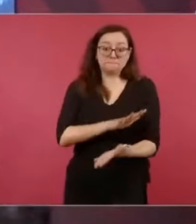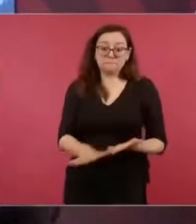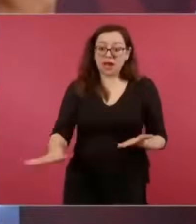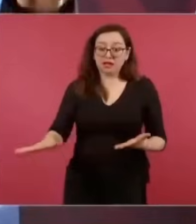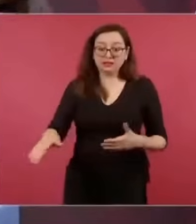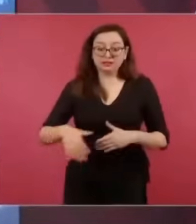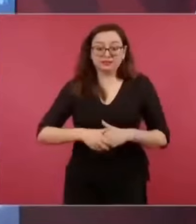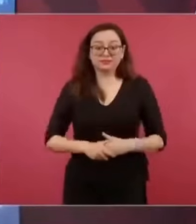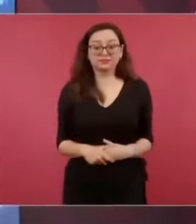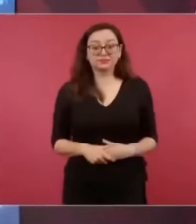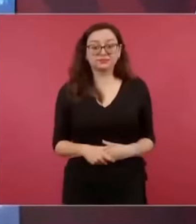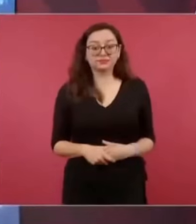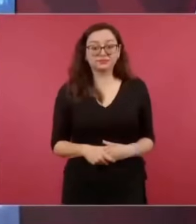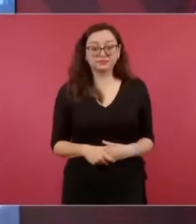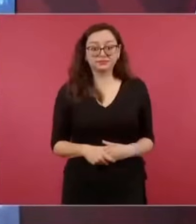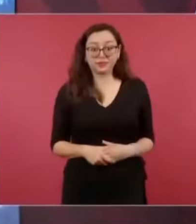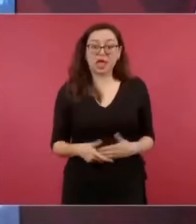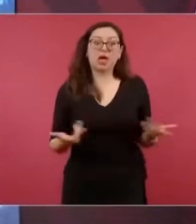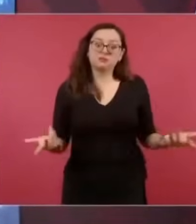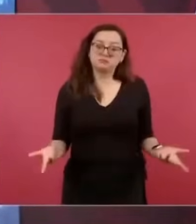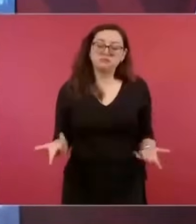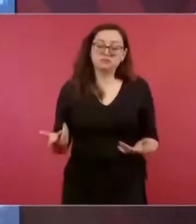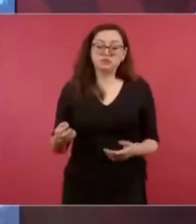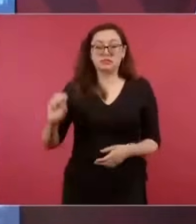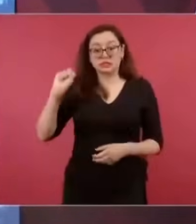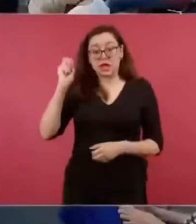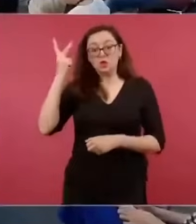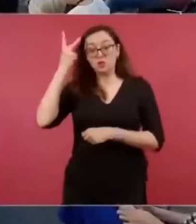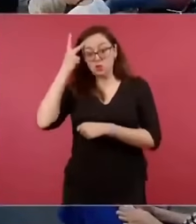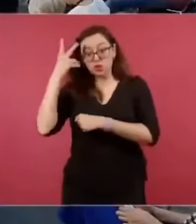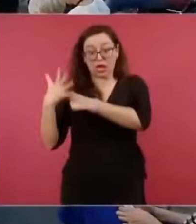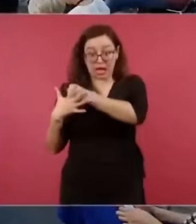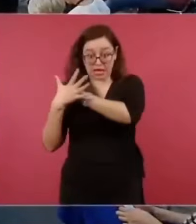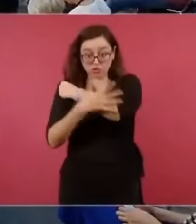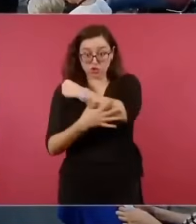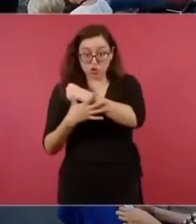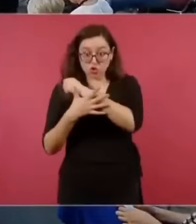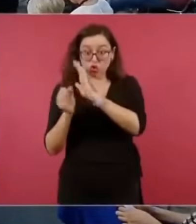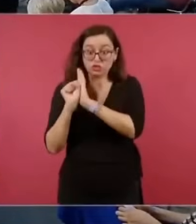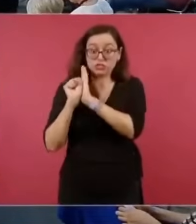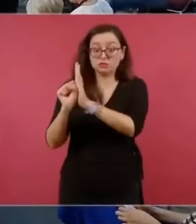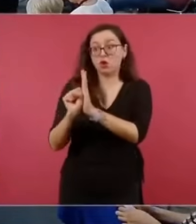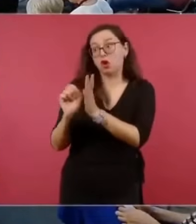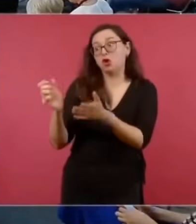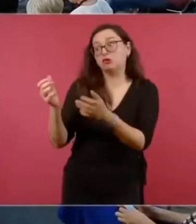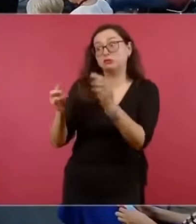¿Y cómo lo hacemos ahora con el escudo si ya no está el cerro?